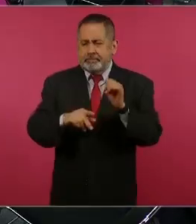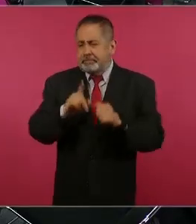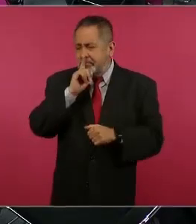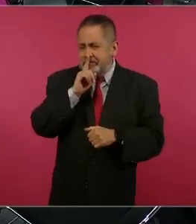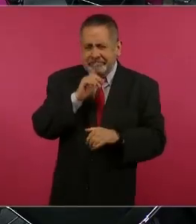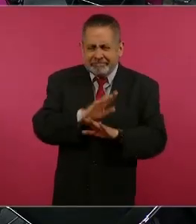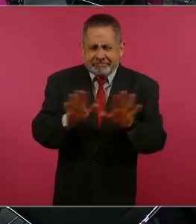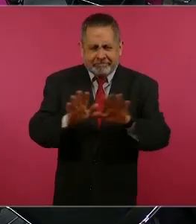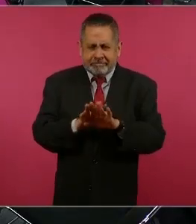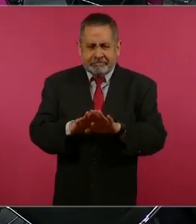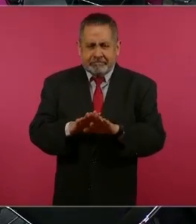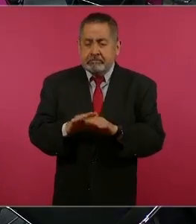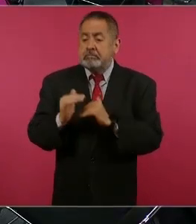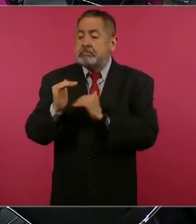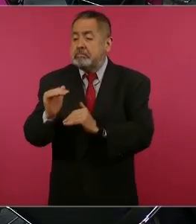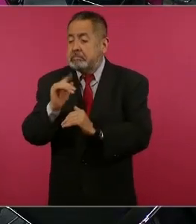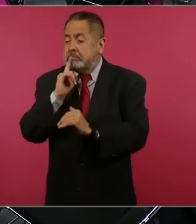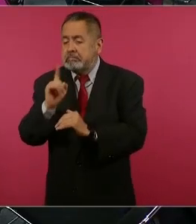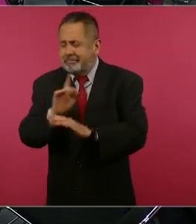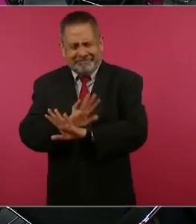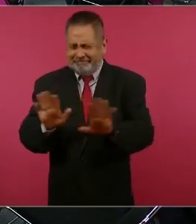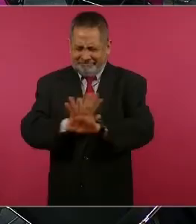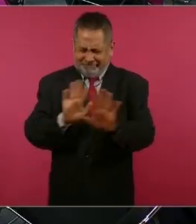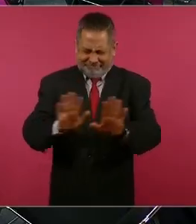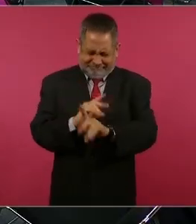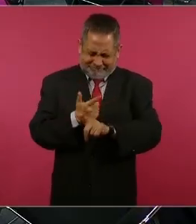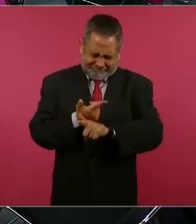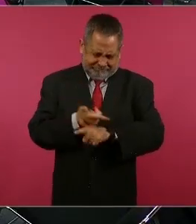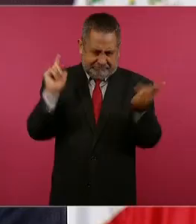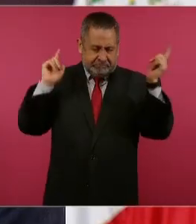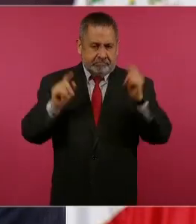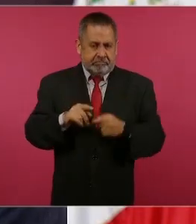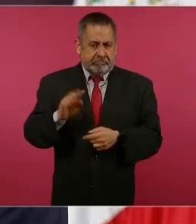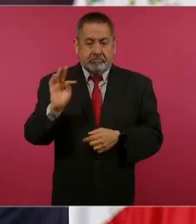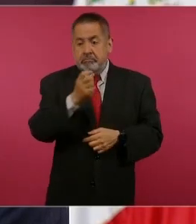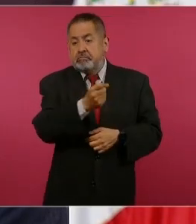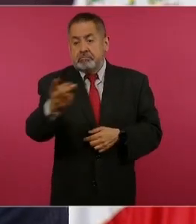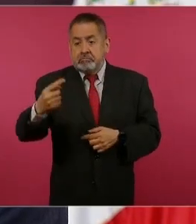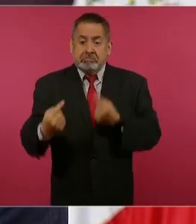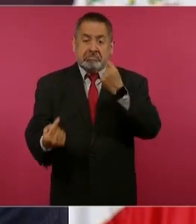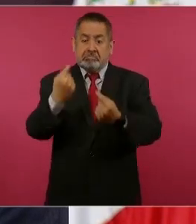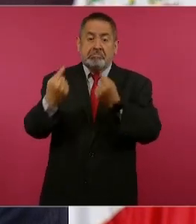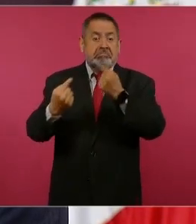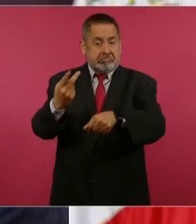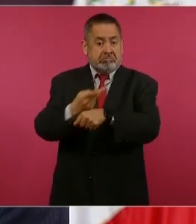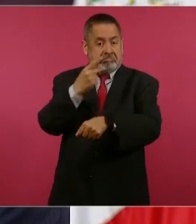límites, porque hasta pueden insultar.